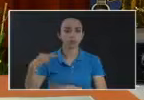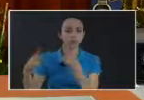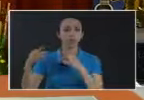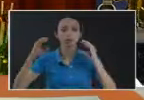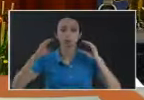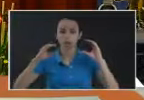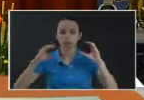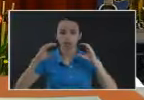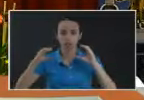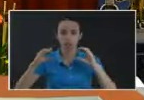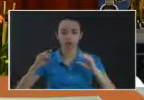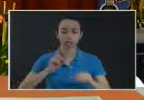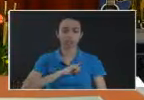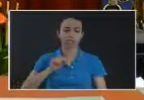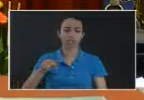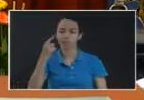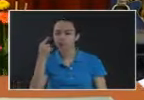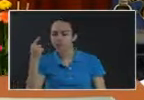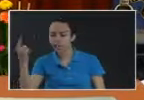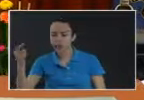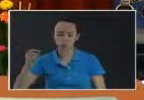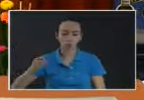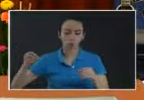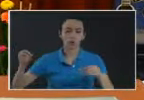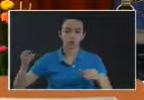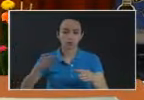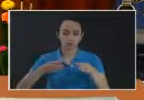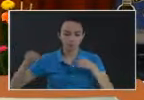Cuidado con estar buscando hechiceros.